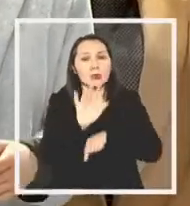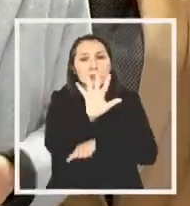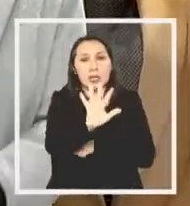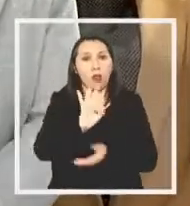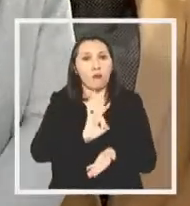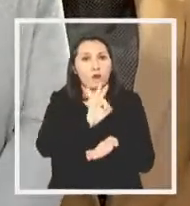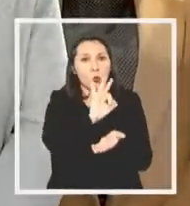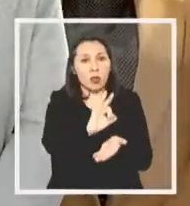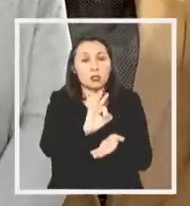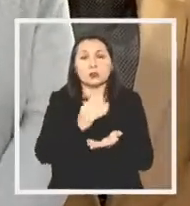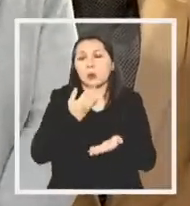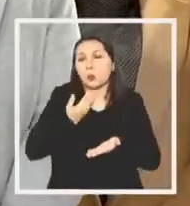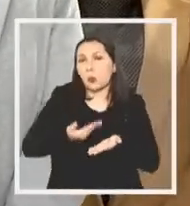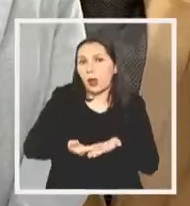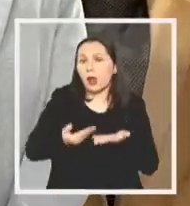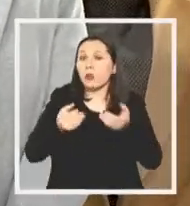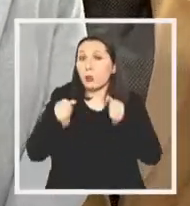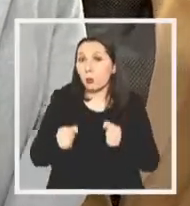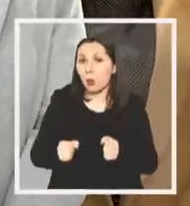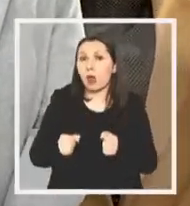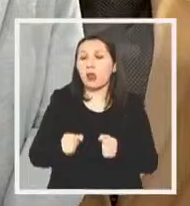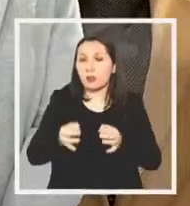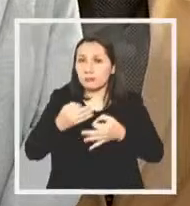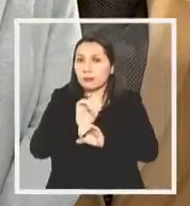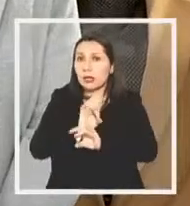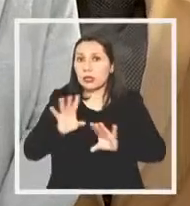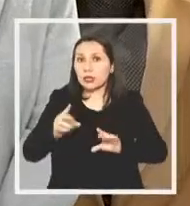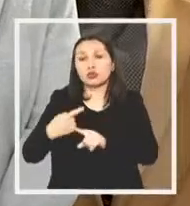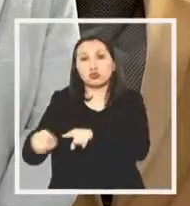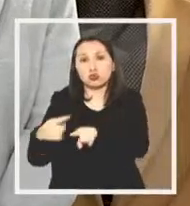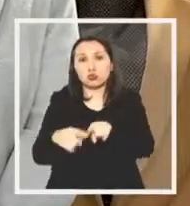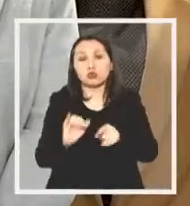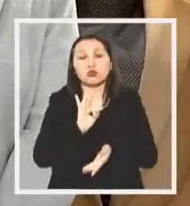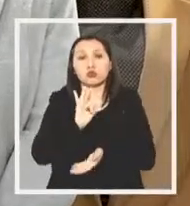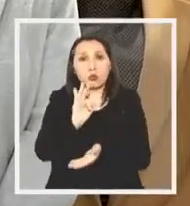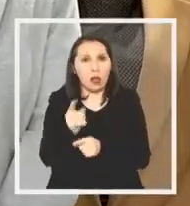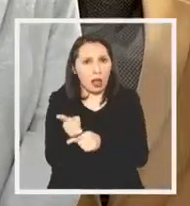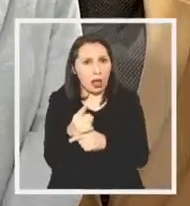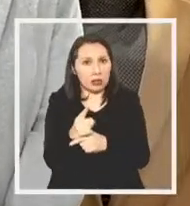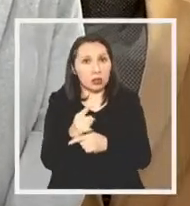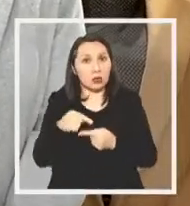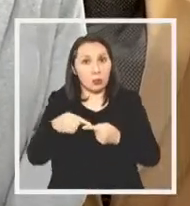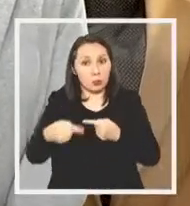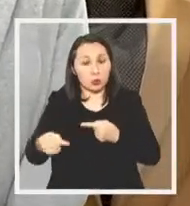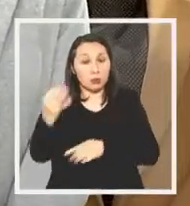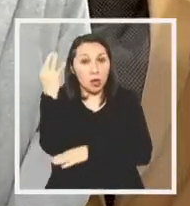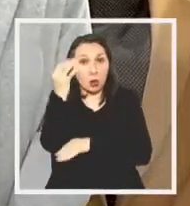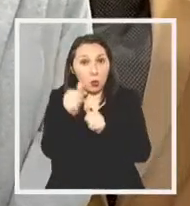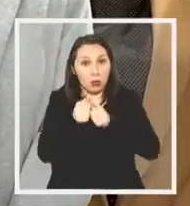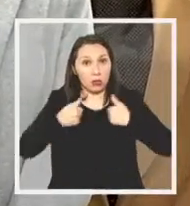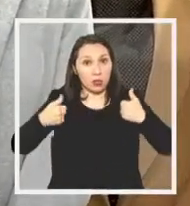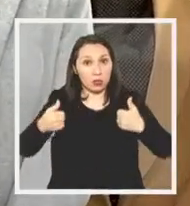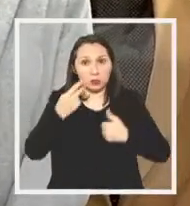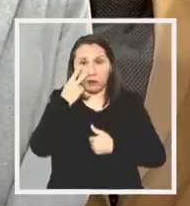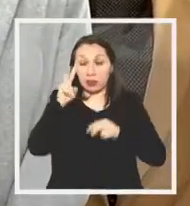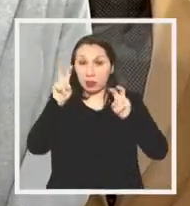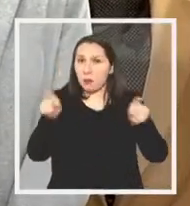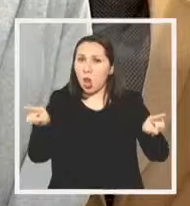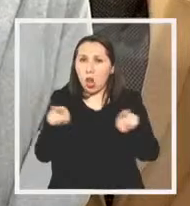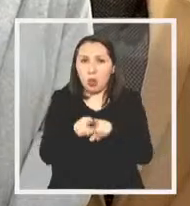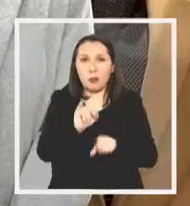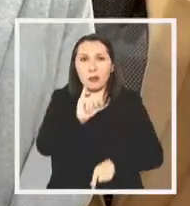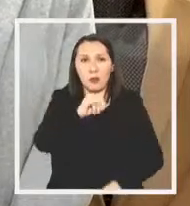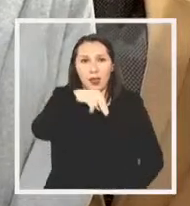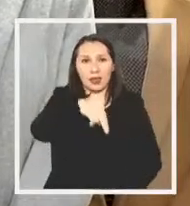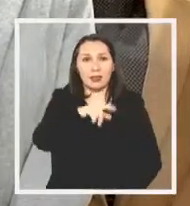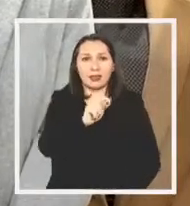fundaciones cuando podría haber resolución de las otras fundaciones y es que inmediatamente en los próximos reuniones de directorios se va a ver este tema como se hizo con